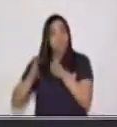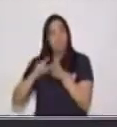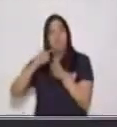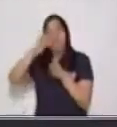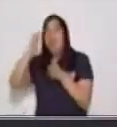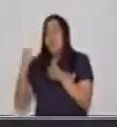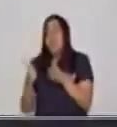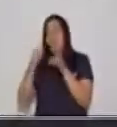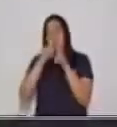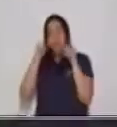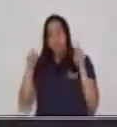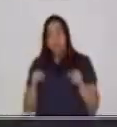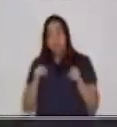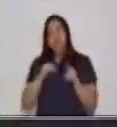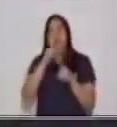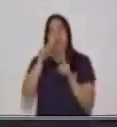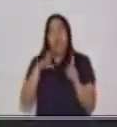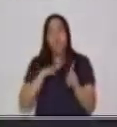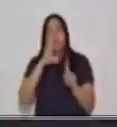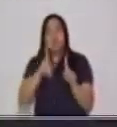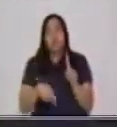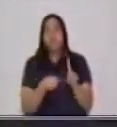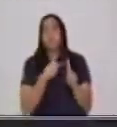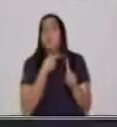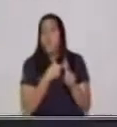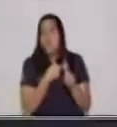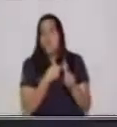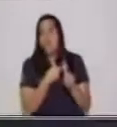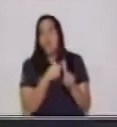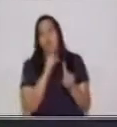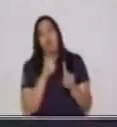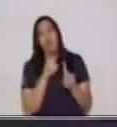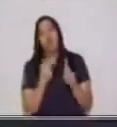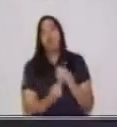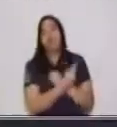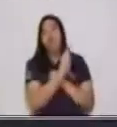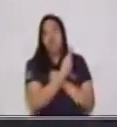par, le debo sumar 2.